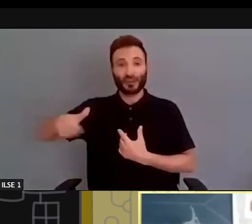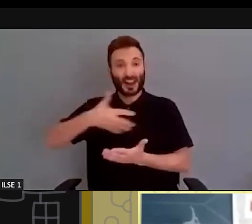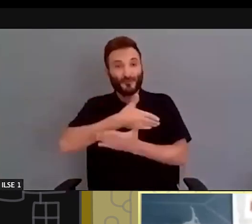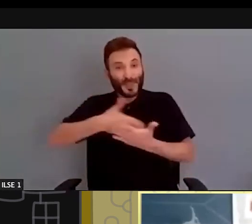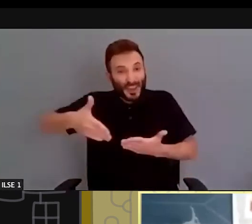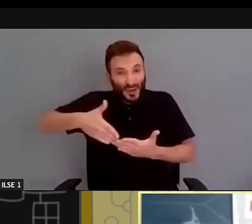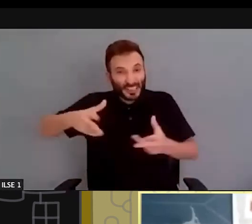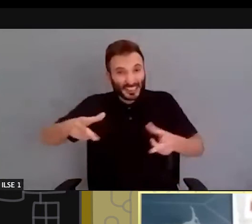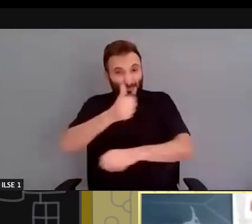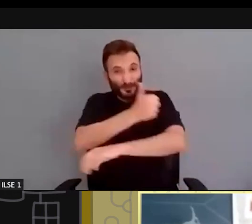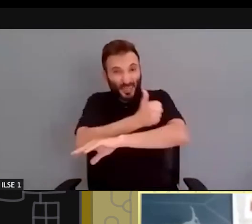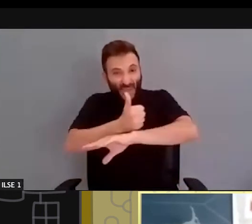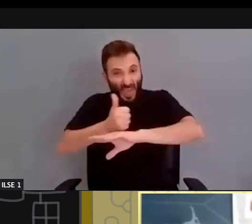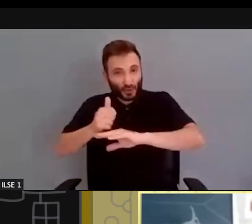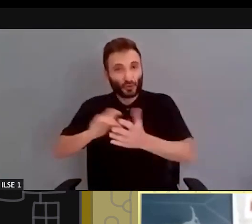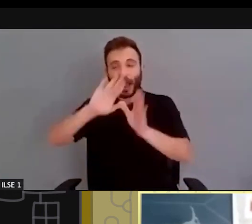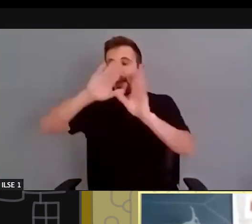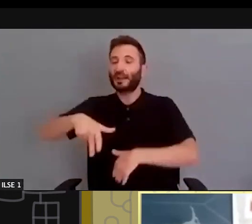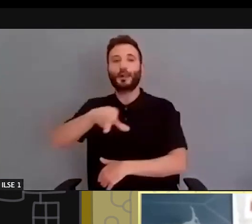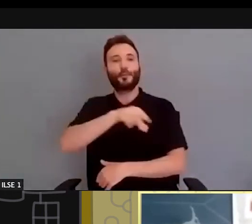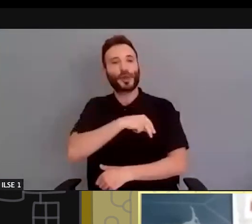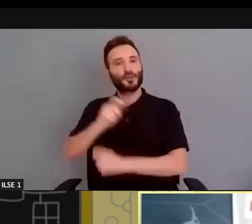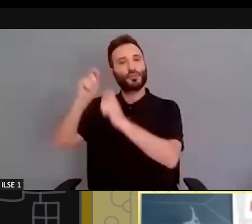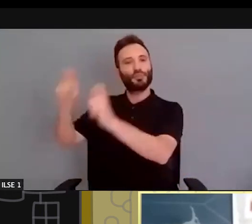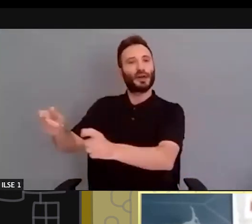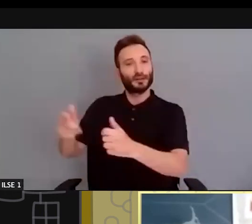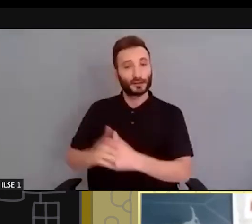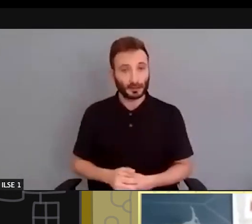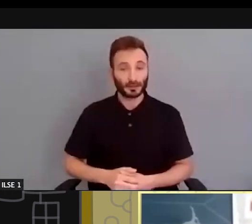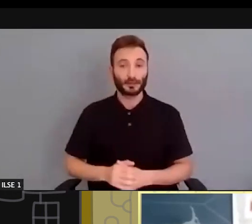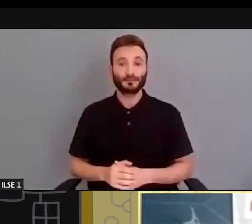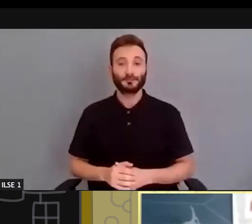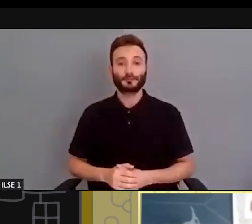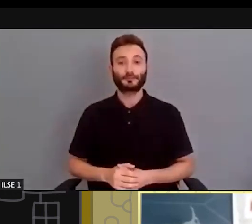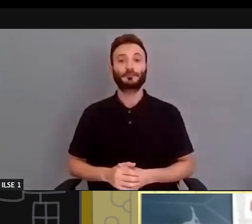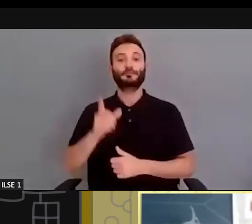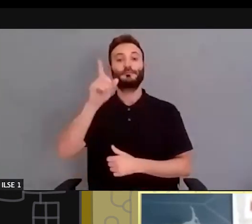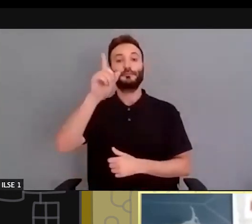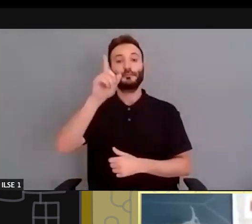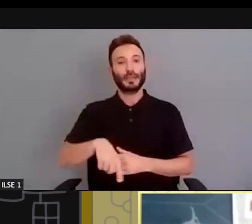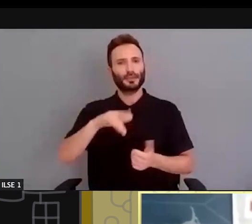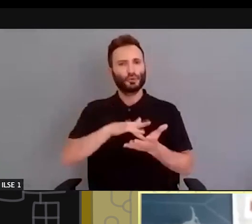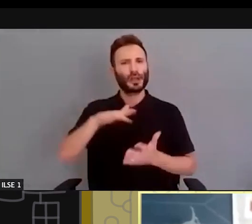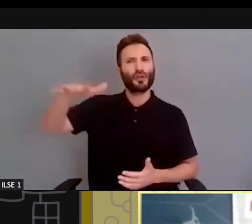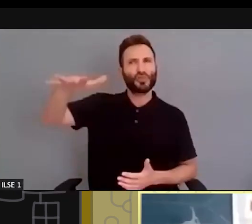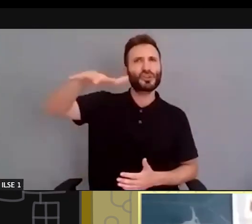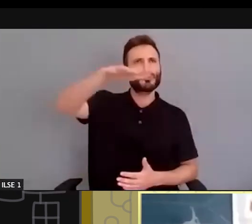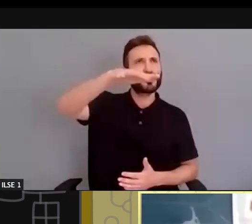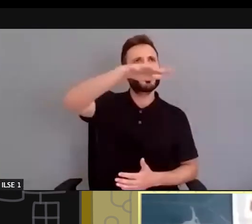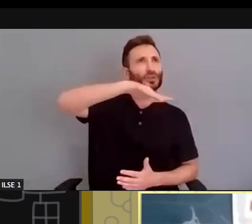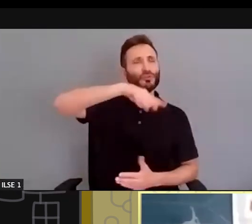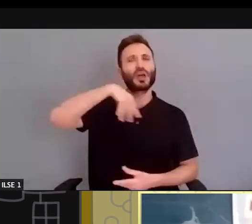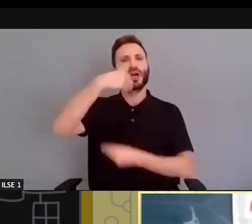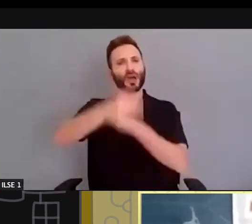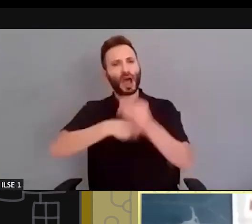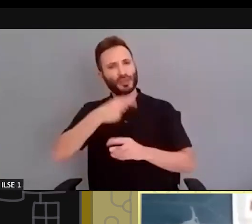Fitur para recibir el premio. Quiere decir que hay tantos rincones que se están haciendo las cosas bien,